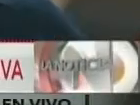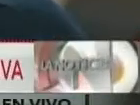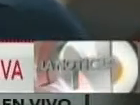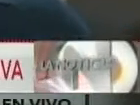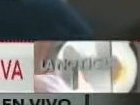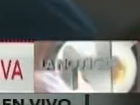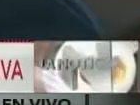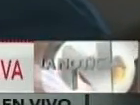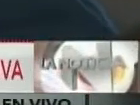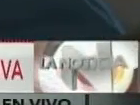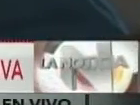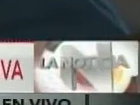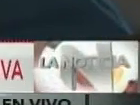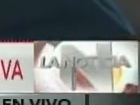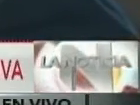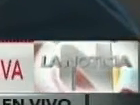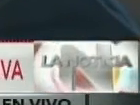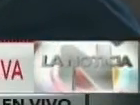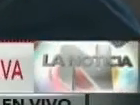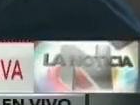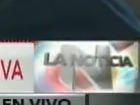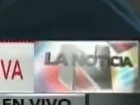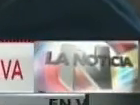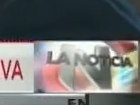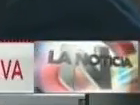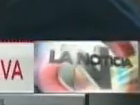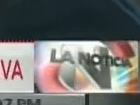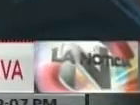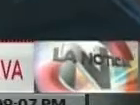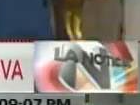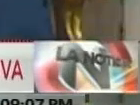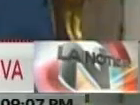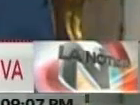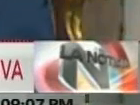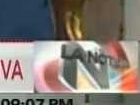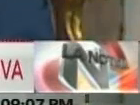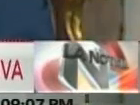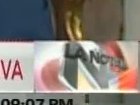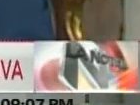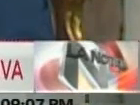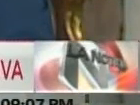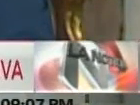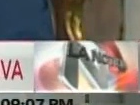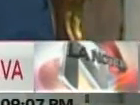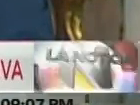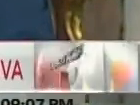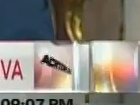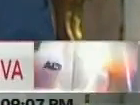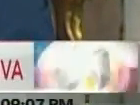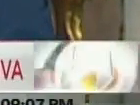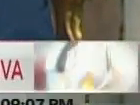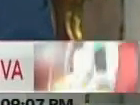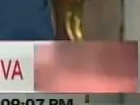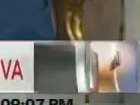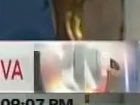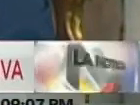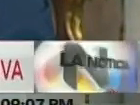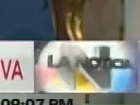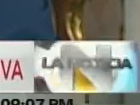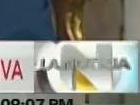inmediato a los presidentes de todos los medios públicos y privados del país, de inmediato,